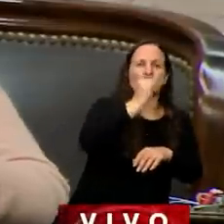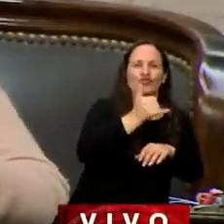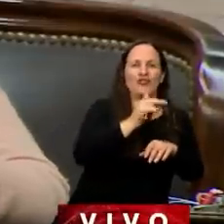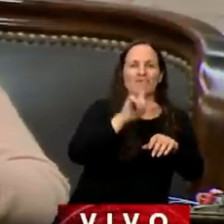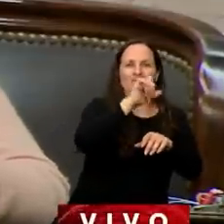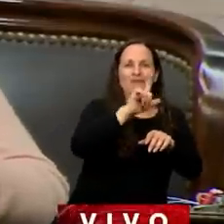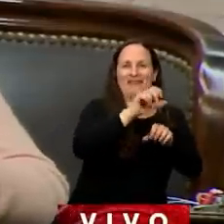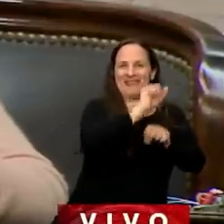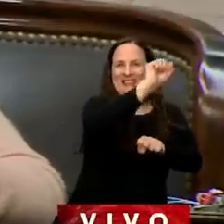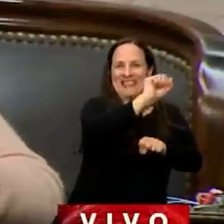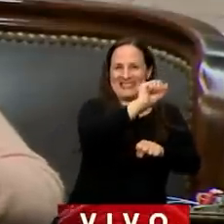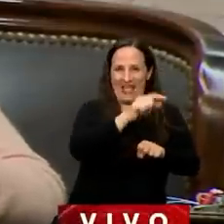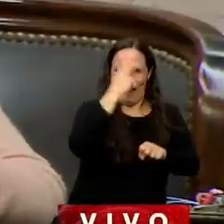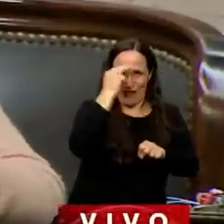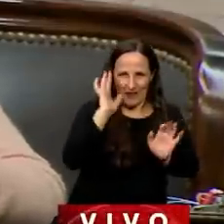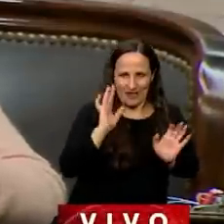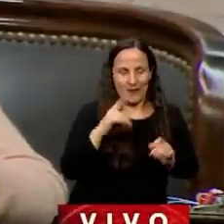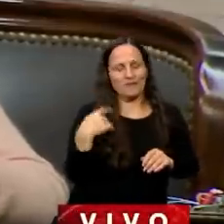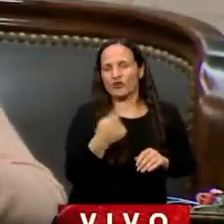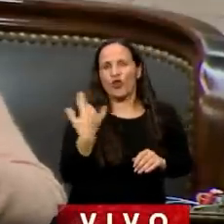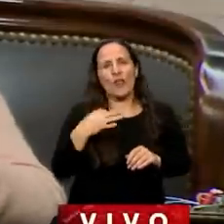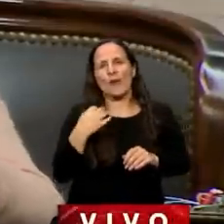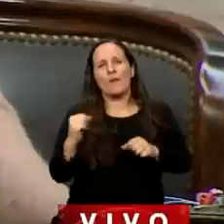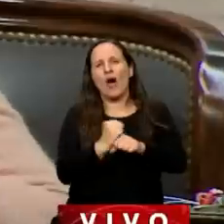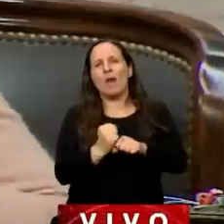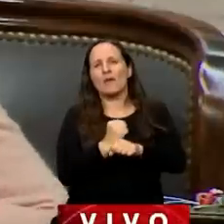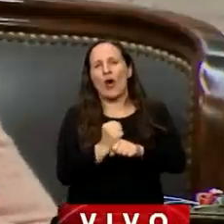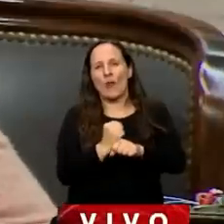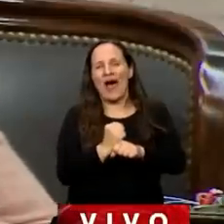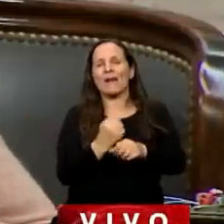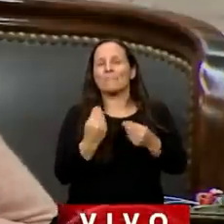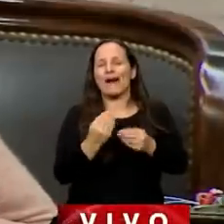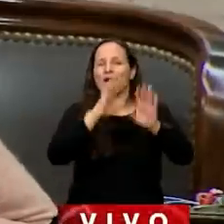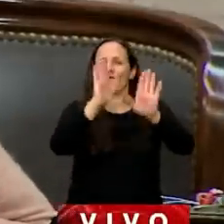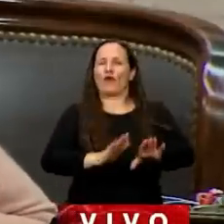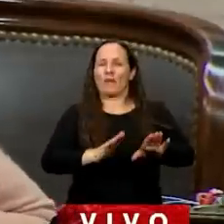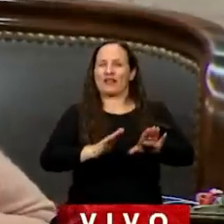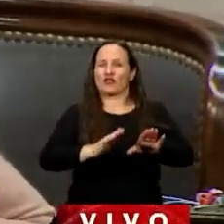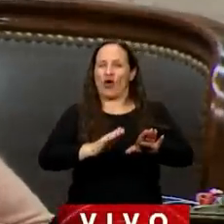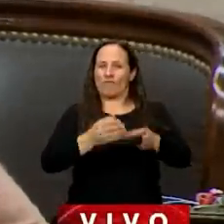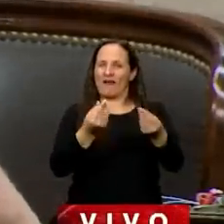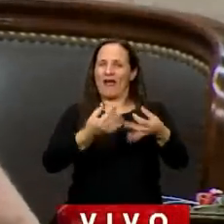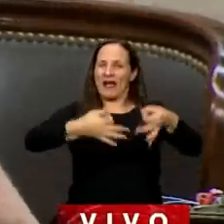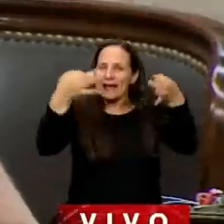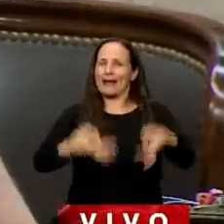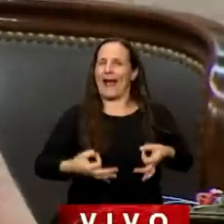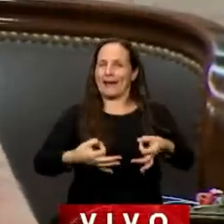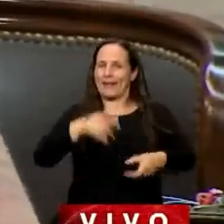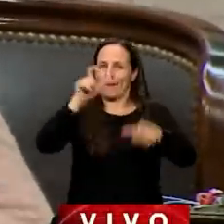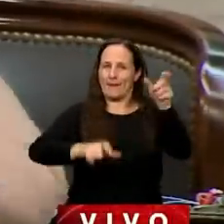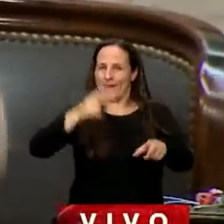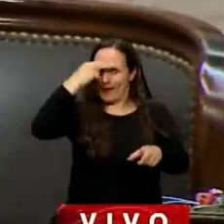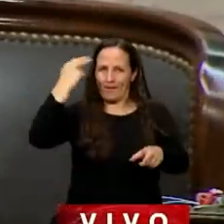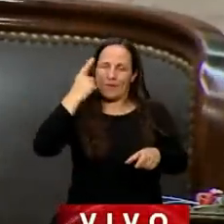enfermería. Debemos aprobar una ley que impulse una formación de calidad para todos los enfermeros y